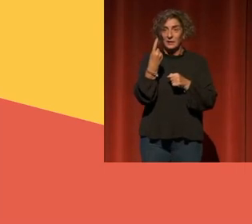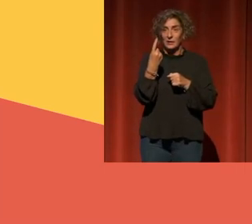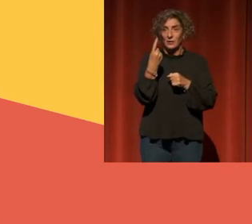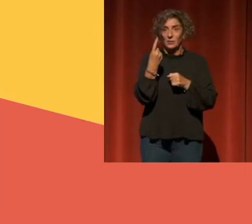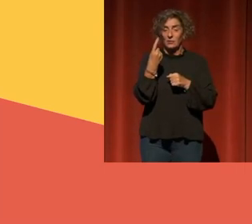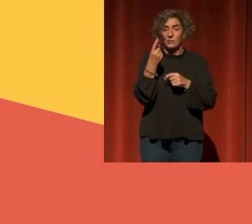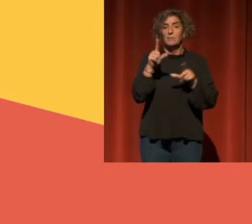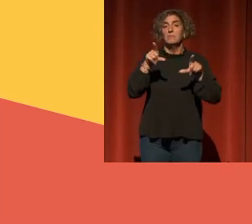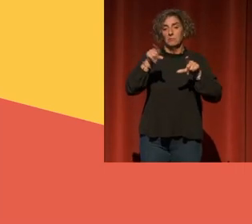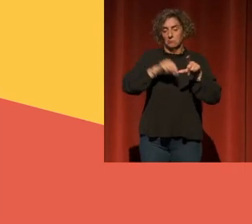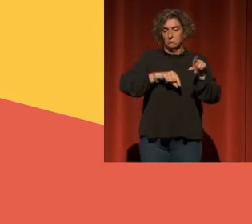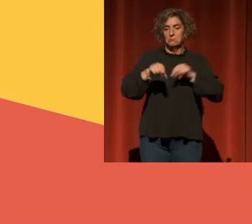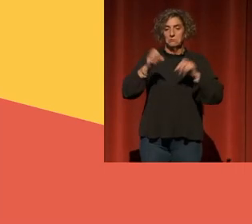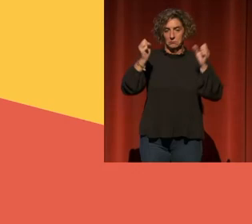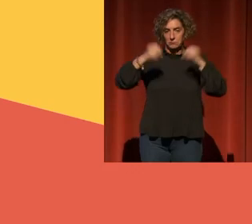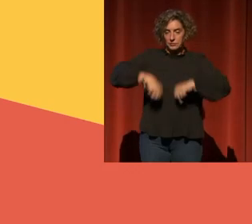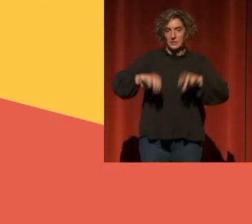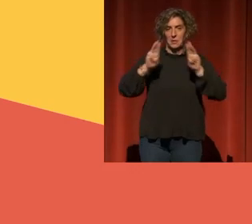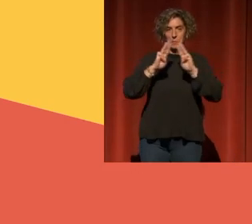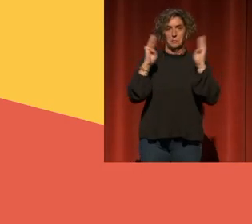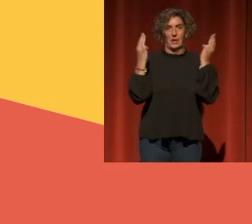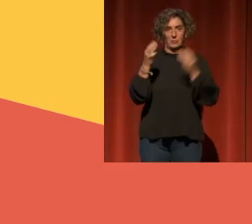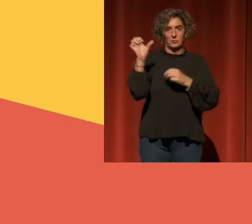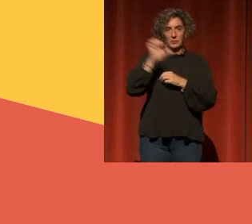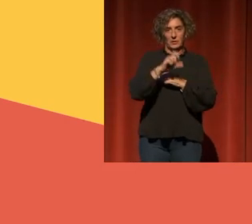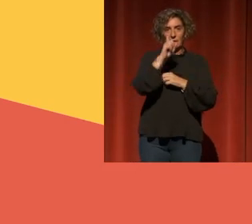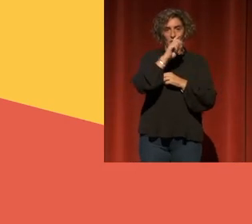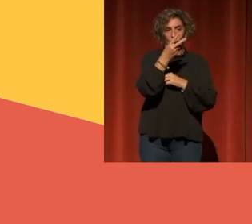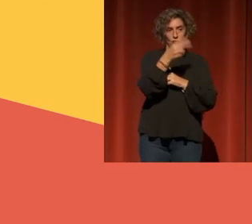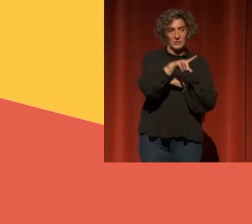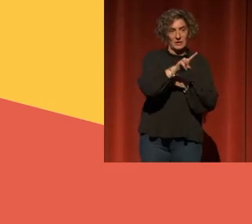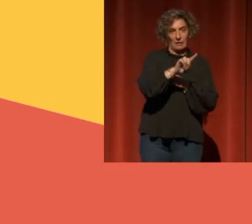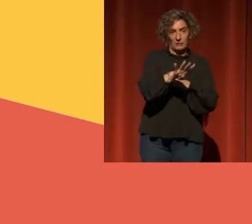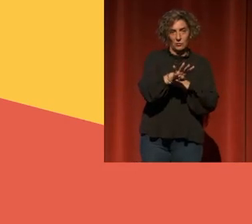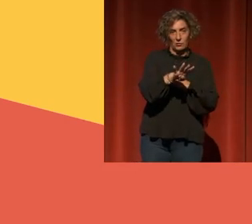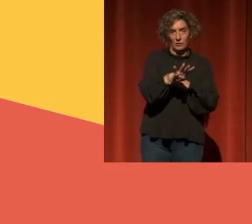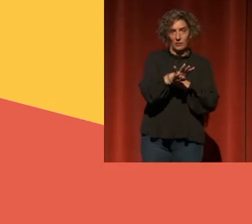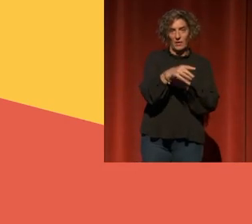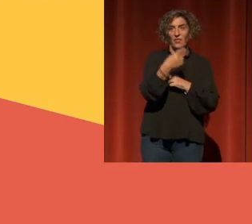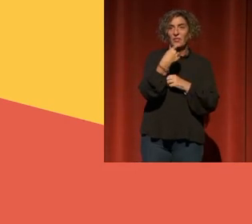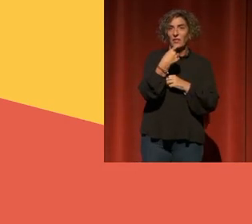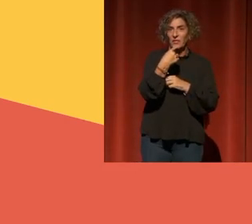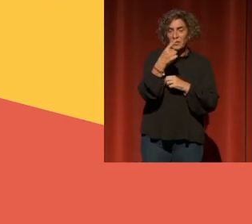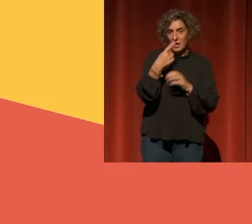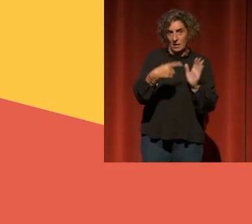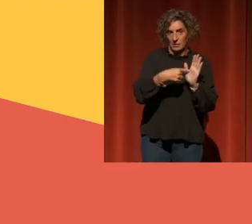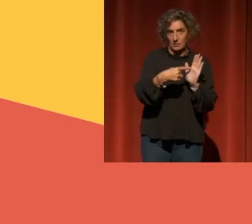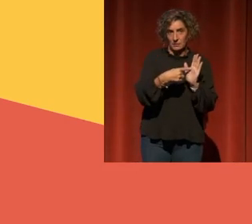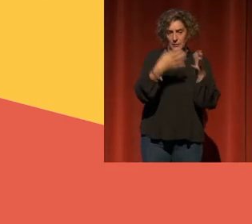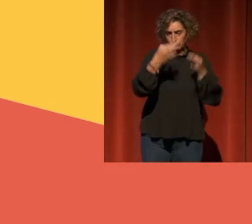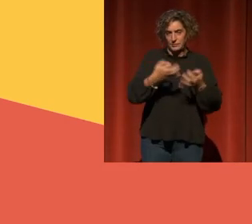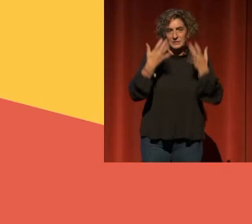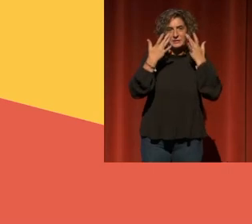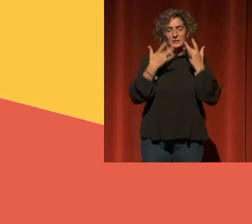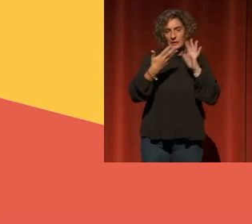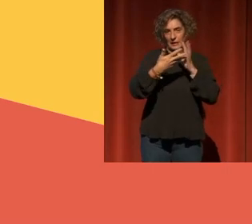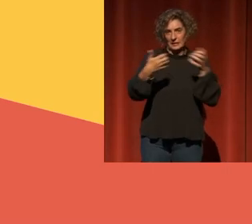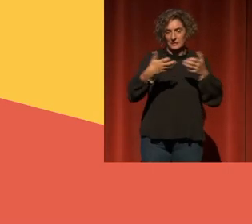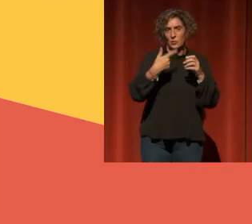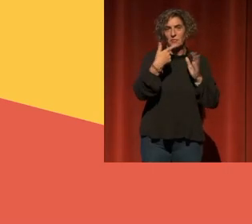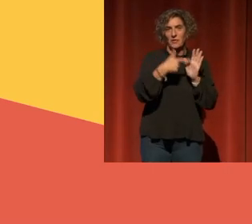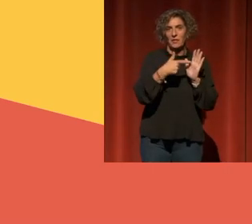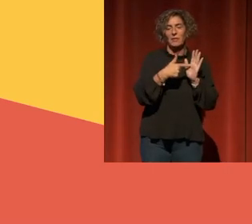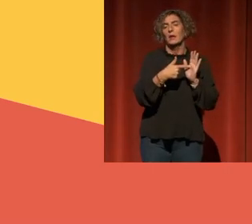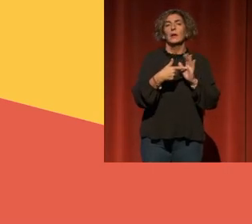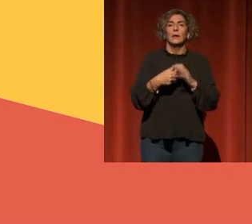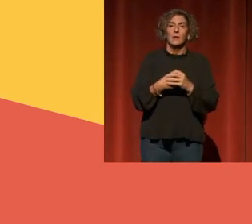parlamento europeo y del Consejo europeo del año 2014 decía textualmente que había que